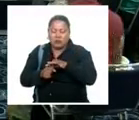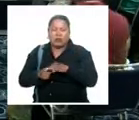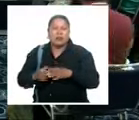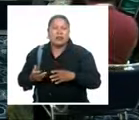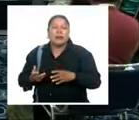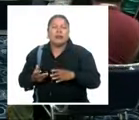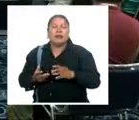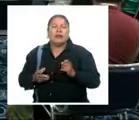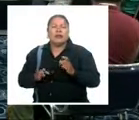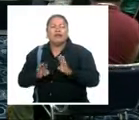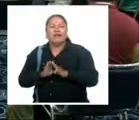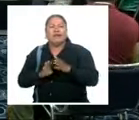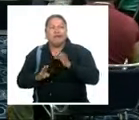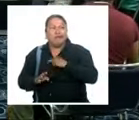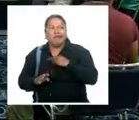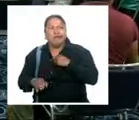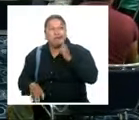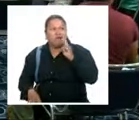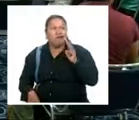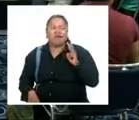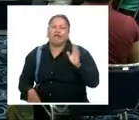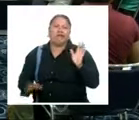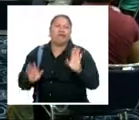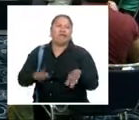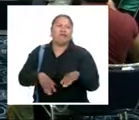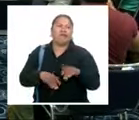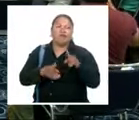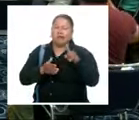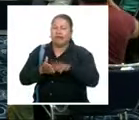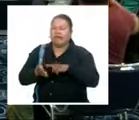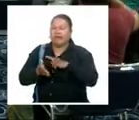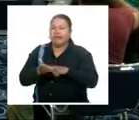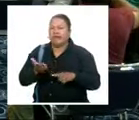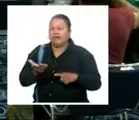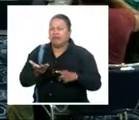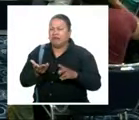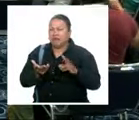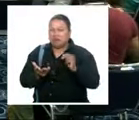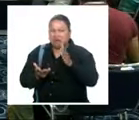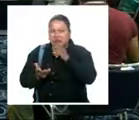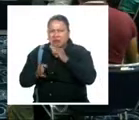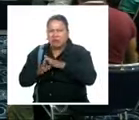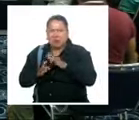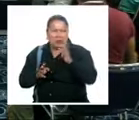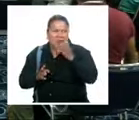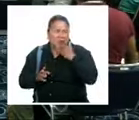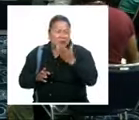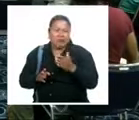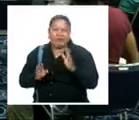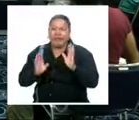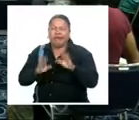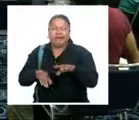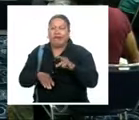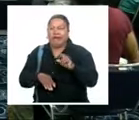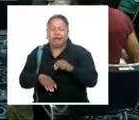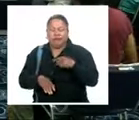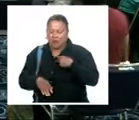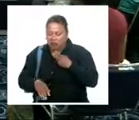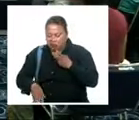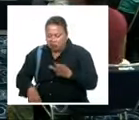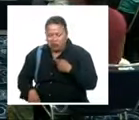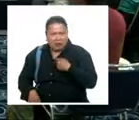una descalificación que no tiene ningún mérito reconocer. Por eso